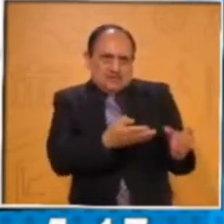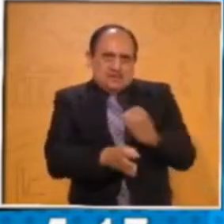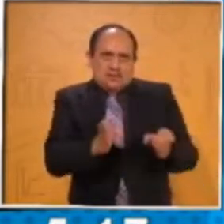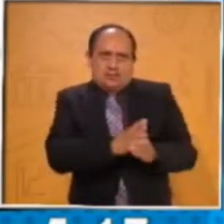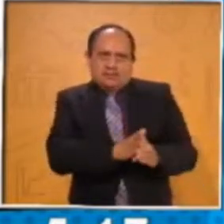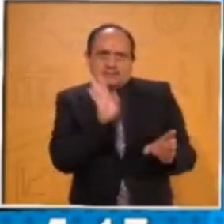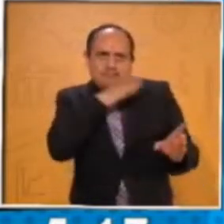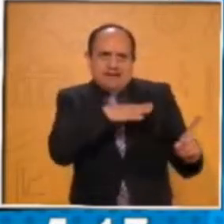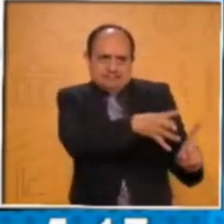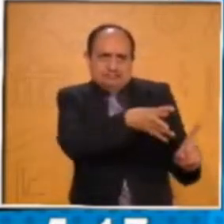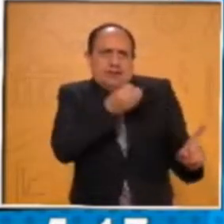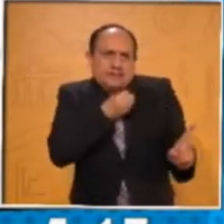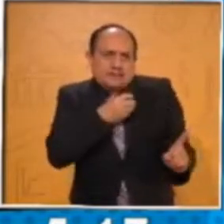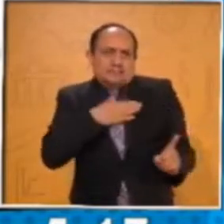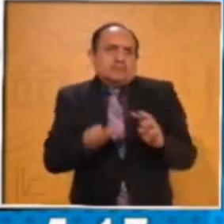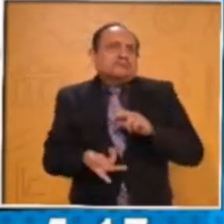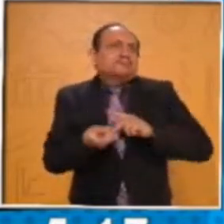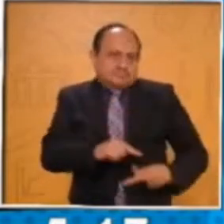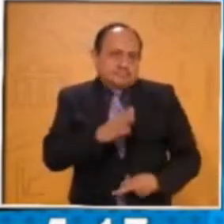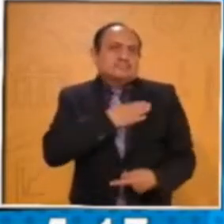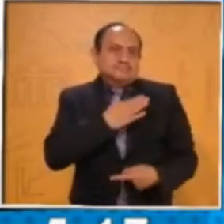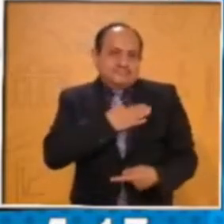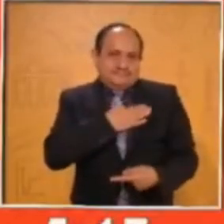un conocimiento o sentimiento.